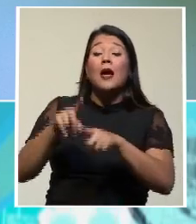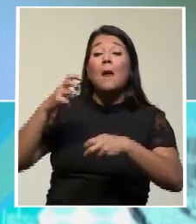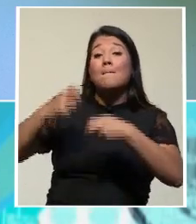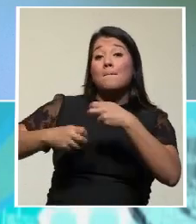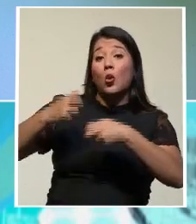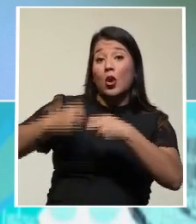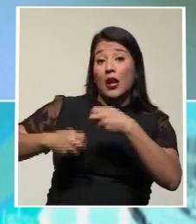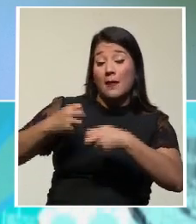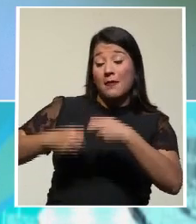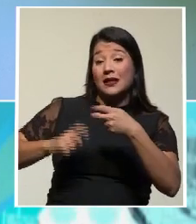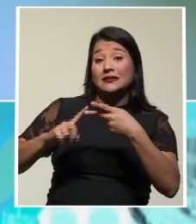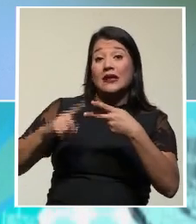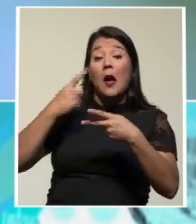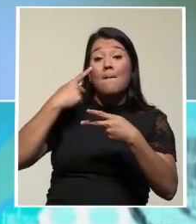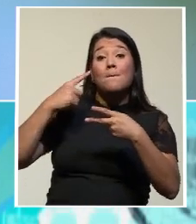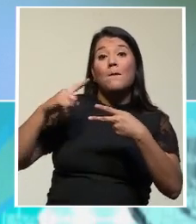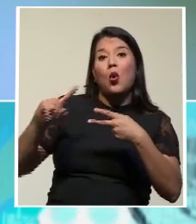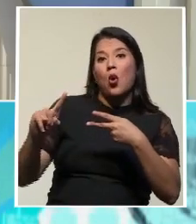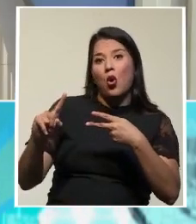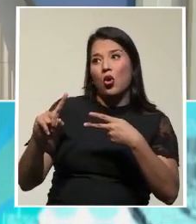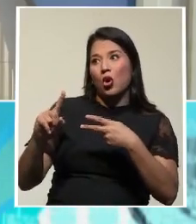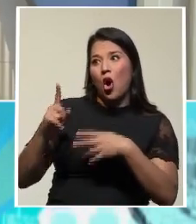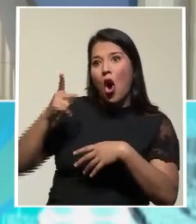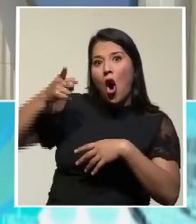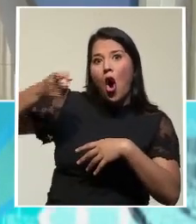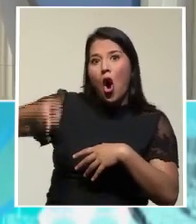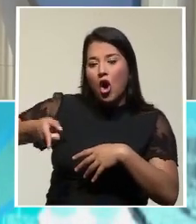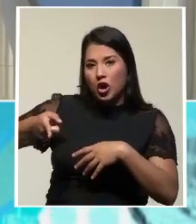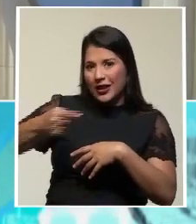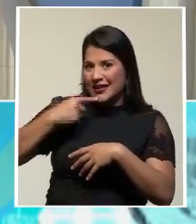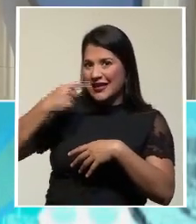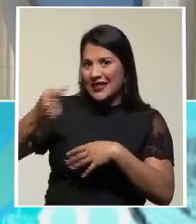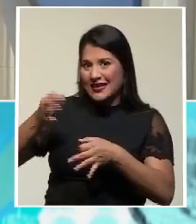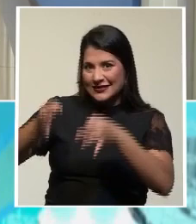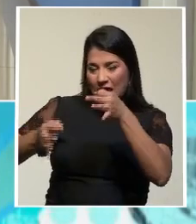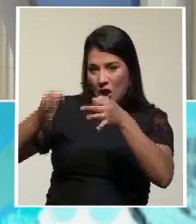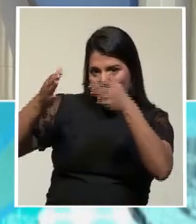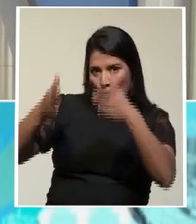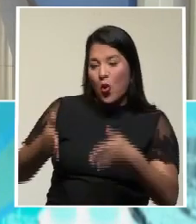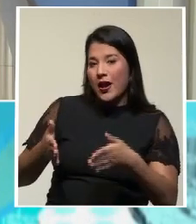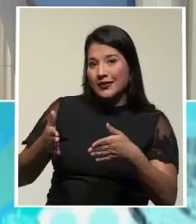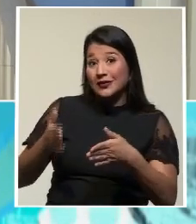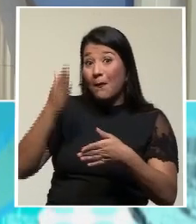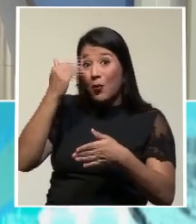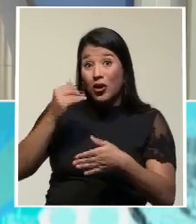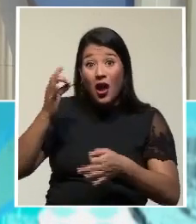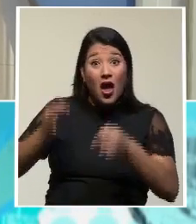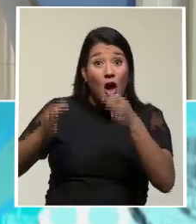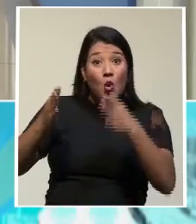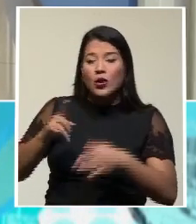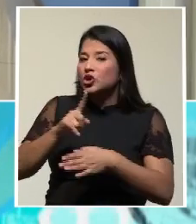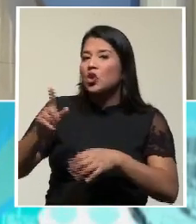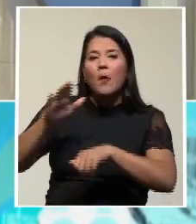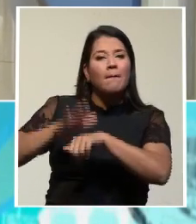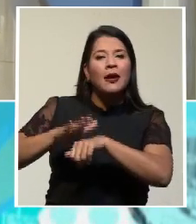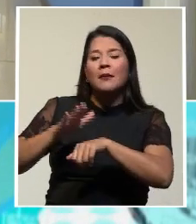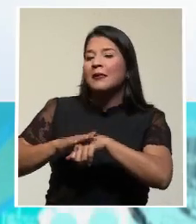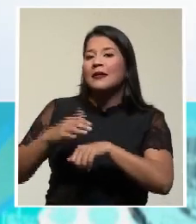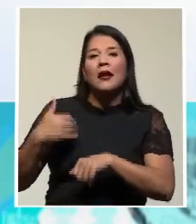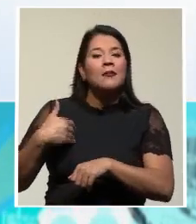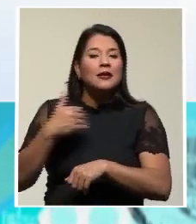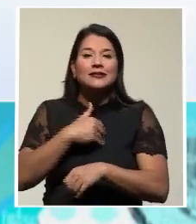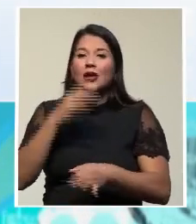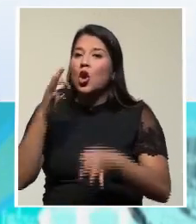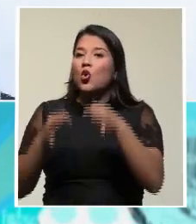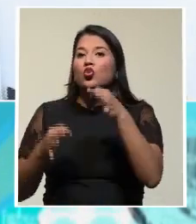generado a raíz de las órdenes de los jueces de ejecución de la pena que impiden que el Ministerio de Justicia